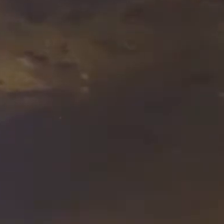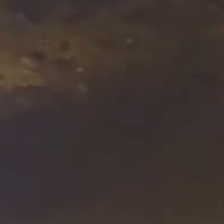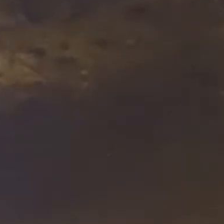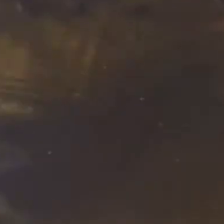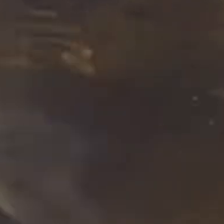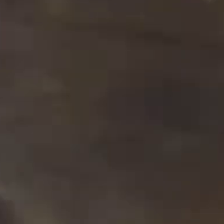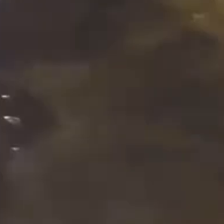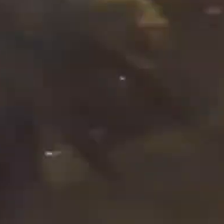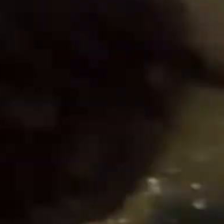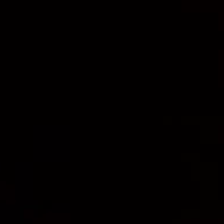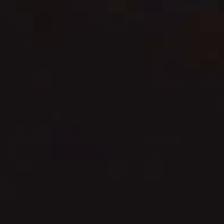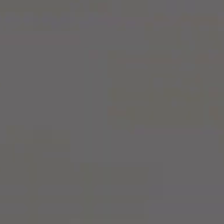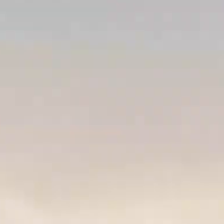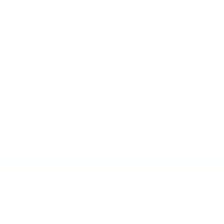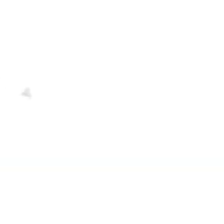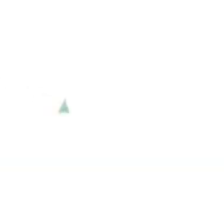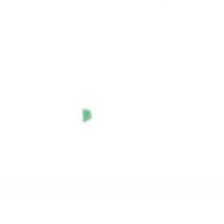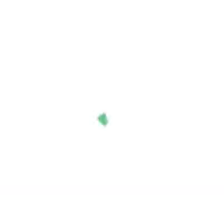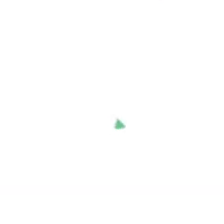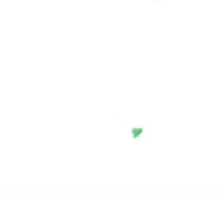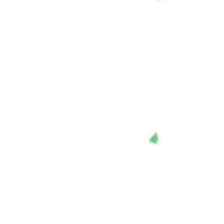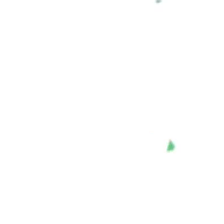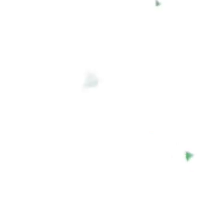y el desarrollo sostenible.